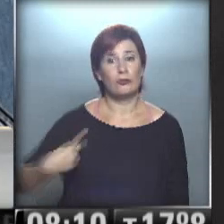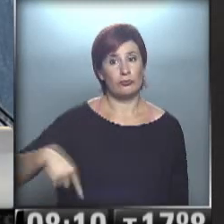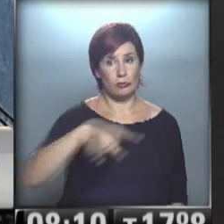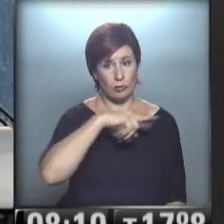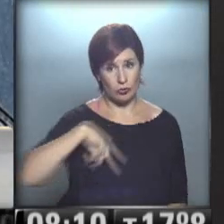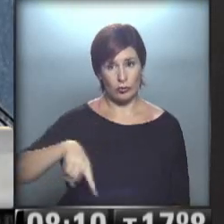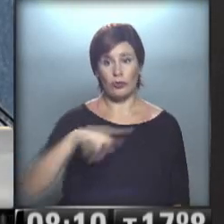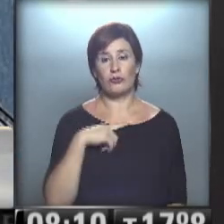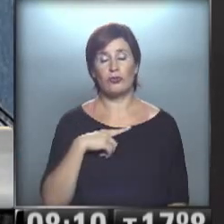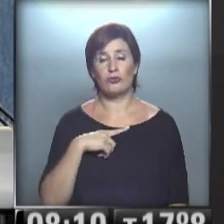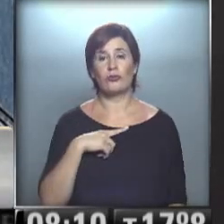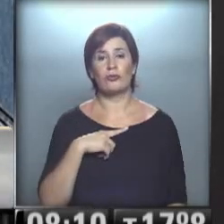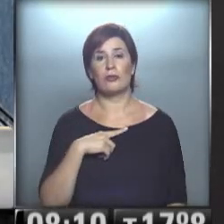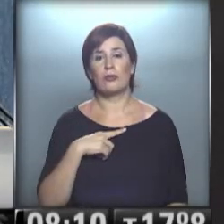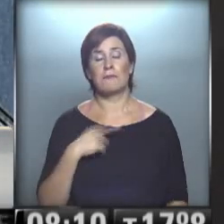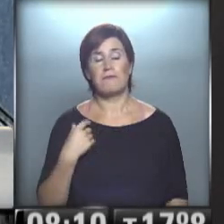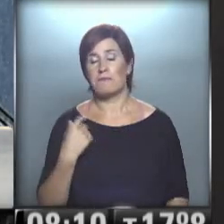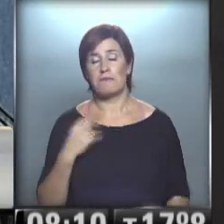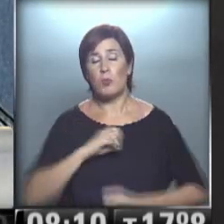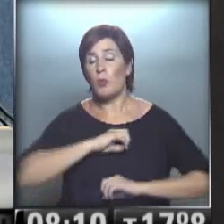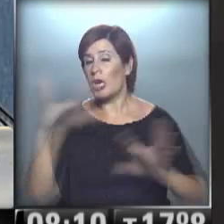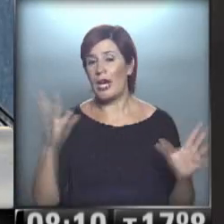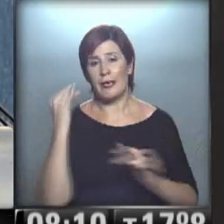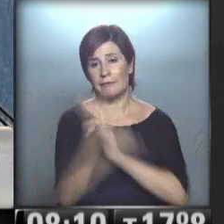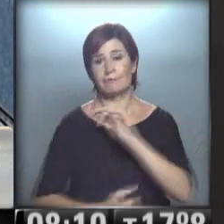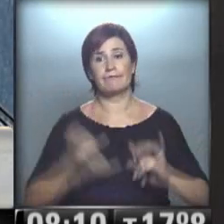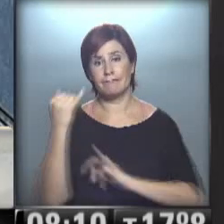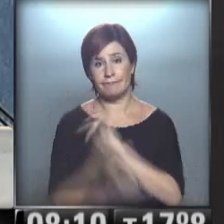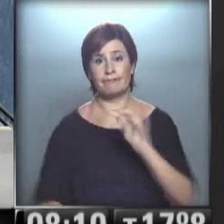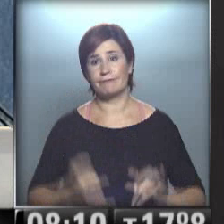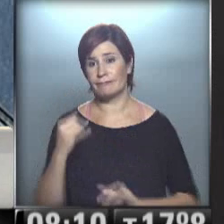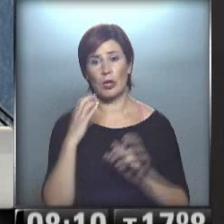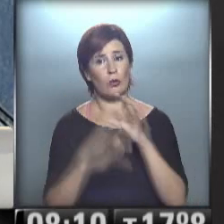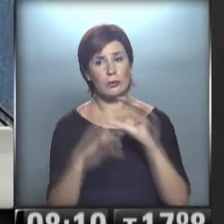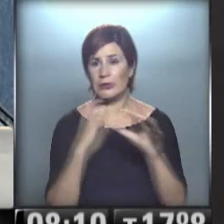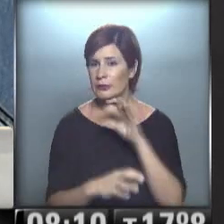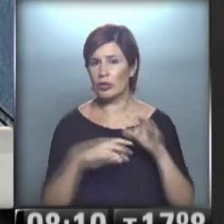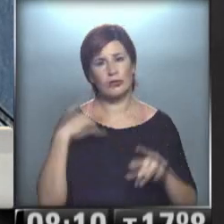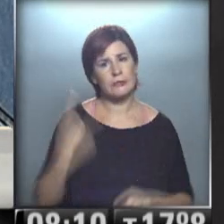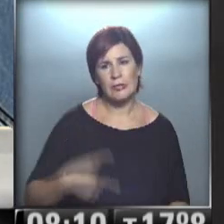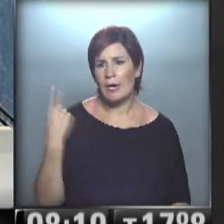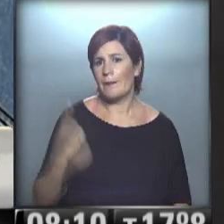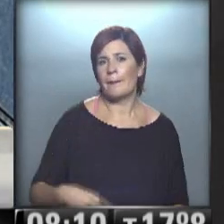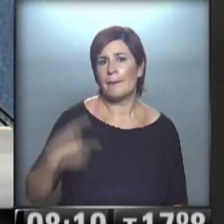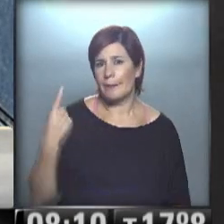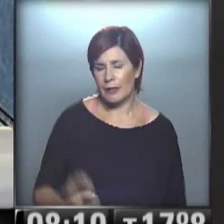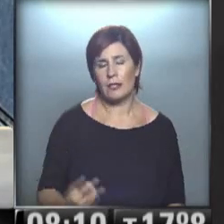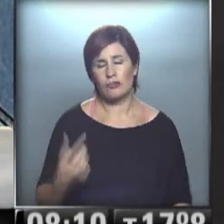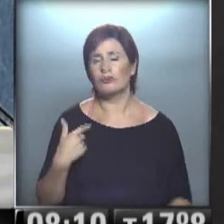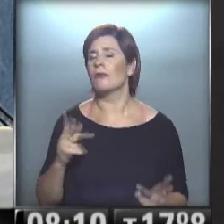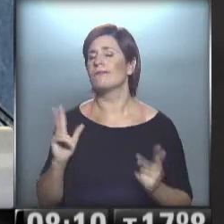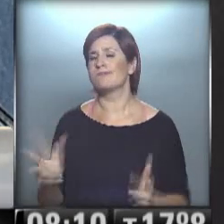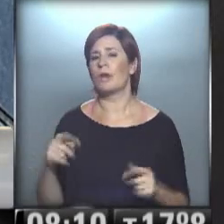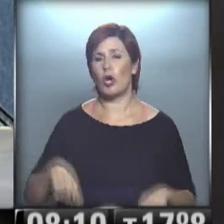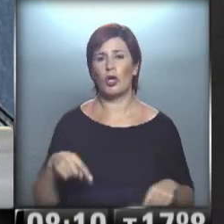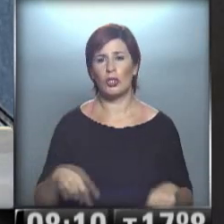oportunamente transmitimos una idea muy precisa, que era una agenda de comunicación diaria y quiero decirles con la conferencia